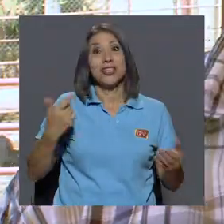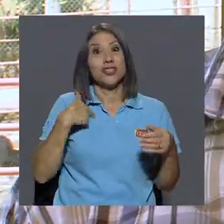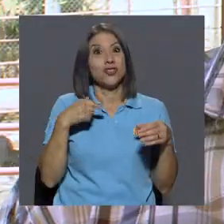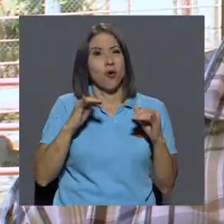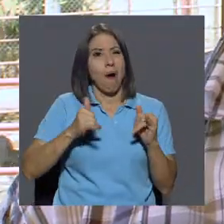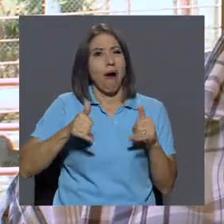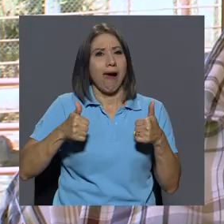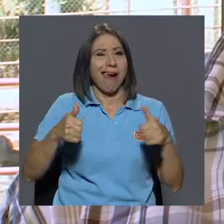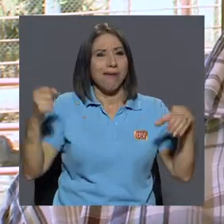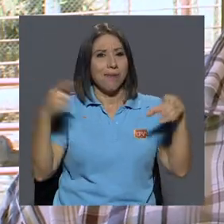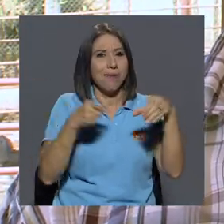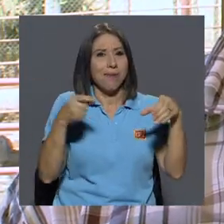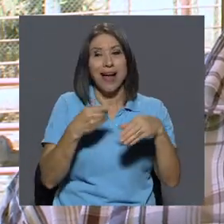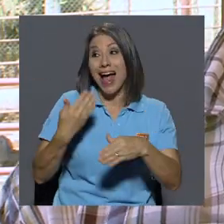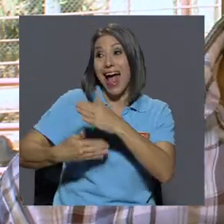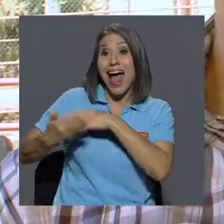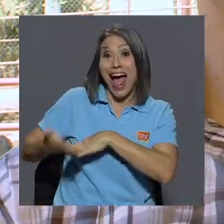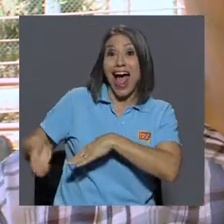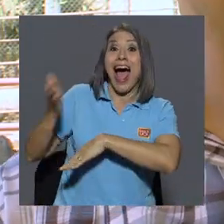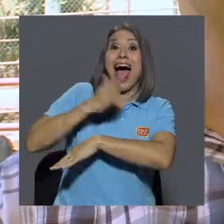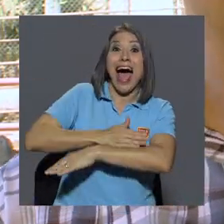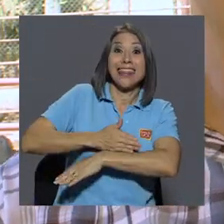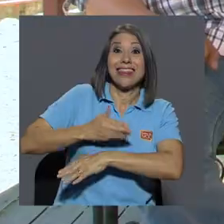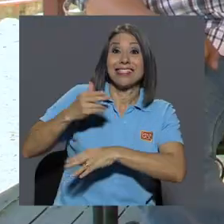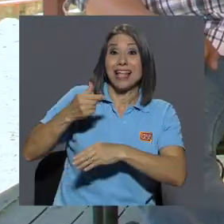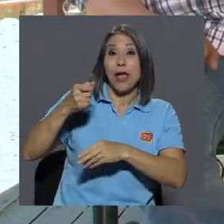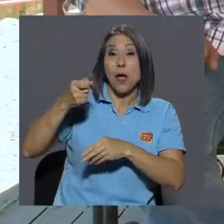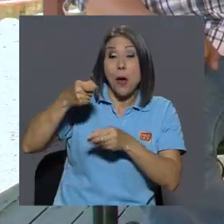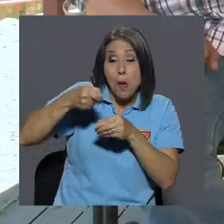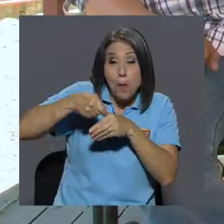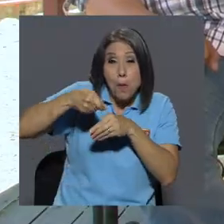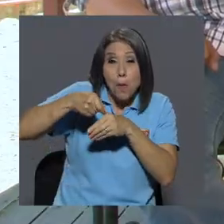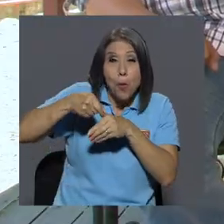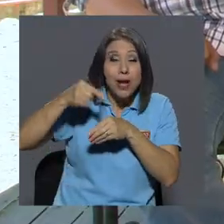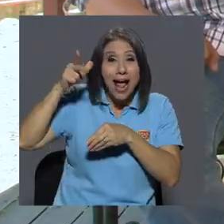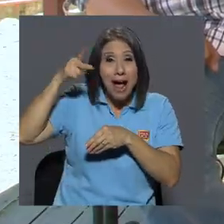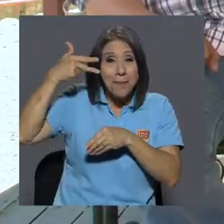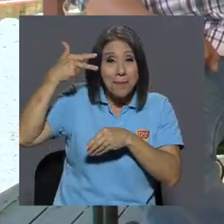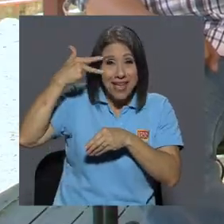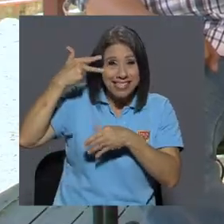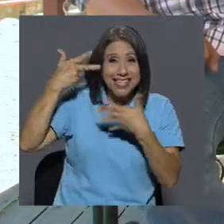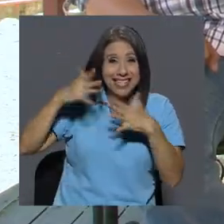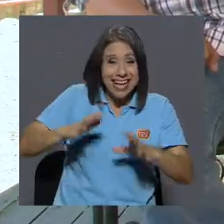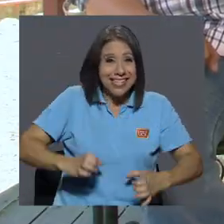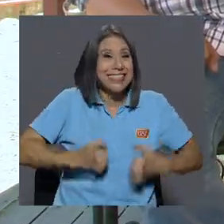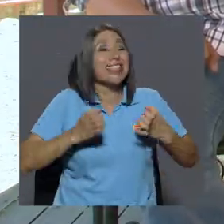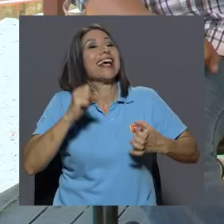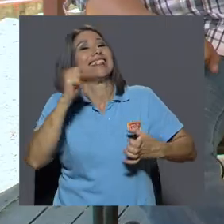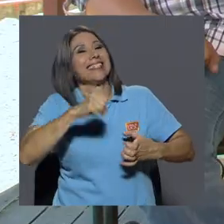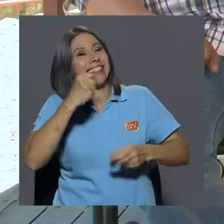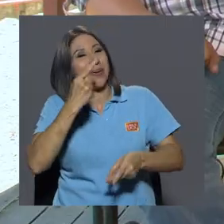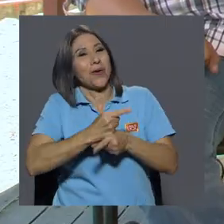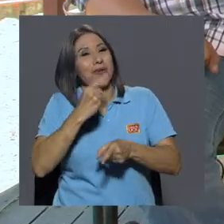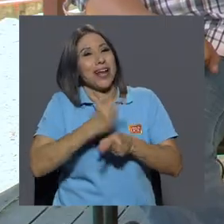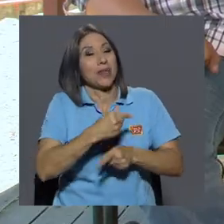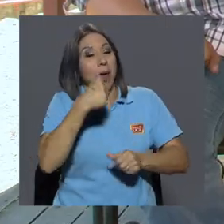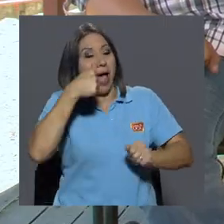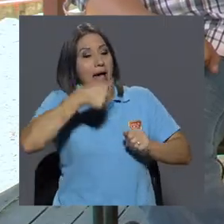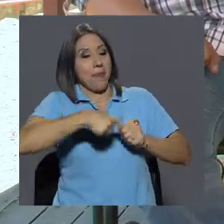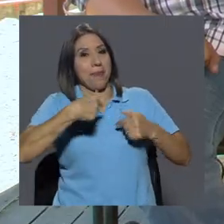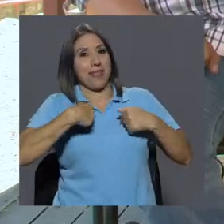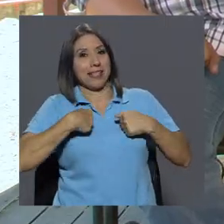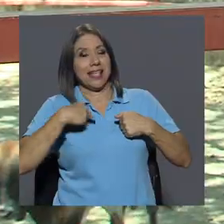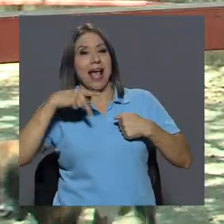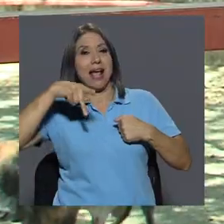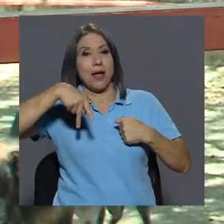Antes que existiera la Pulga Messi, existía la Pulga Mena. Para existió que la Pulga Mena antes de la Pulga Messi, es correcto. A mí me decían Pulga Mena. Y